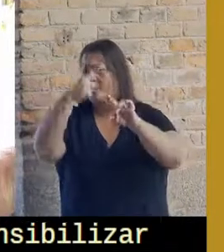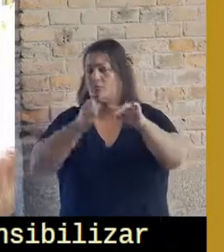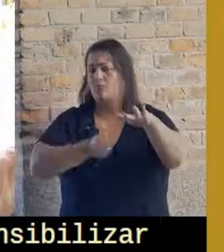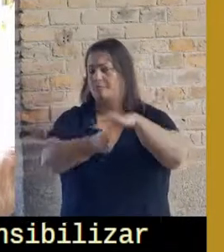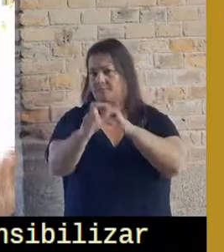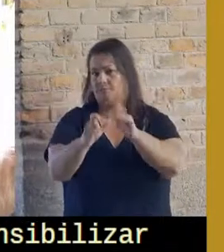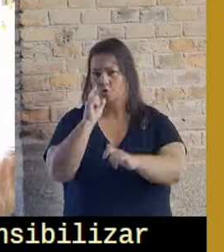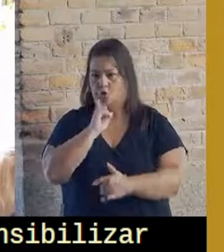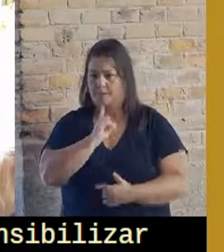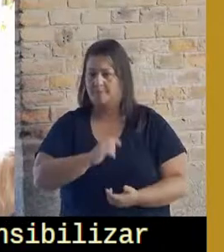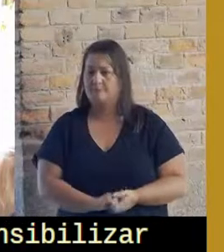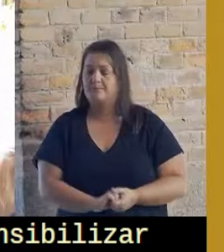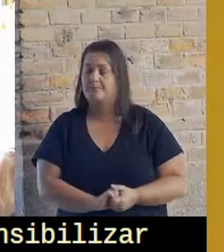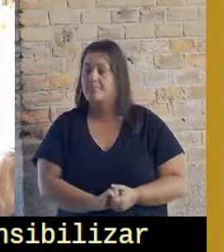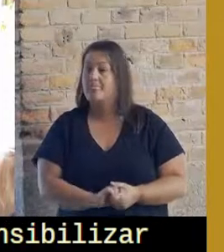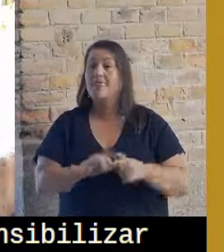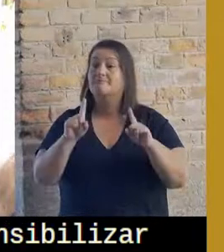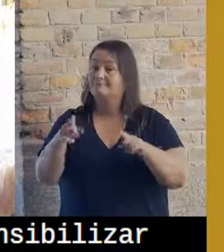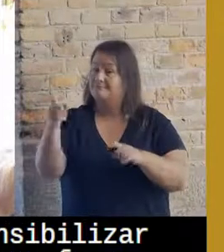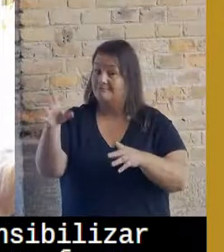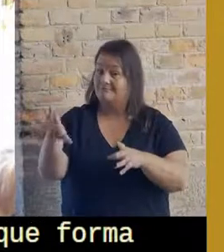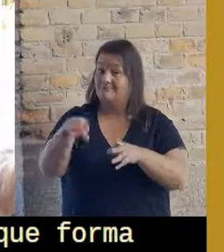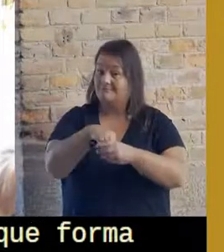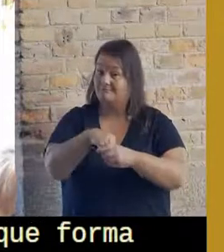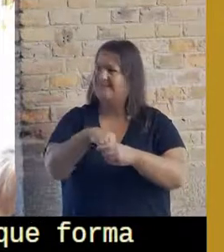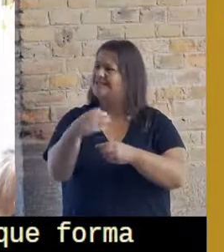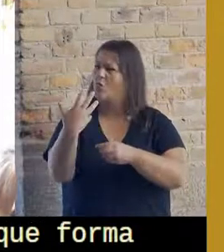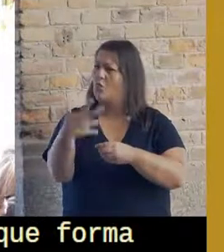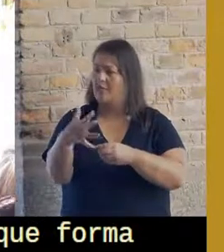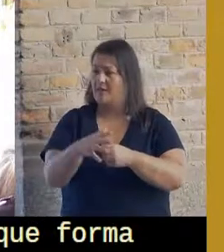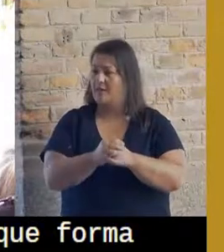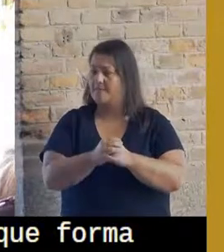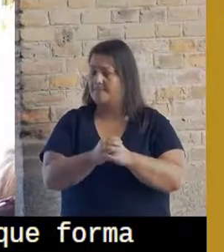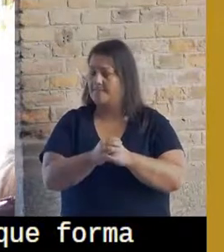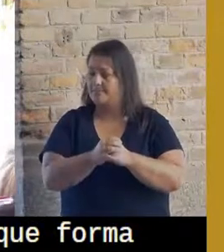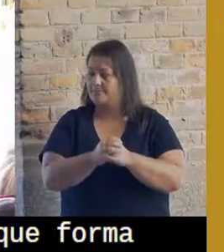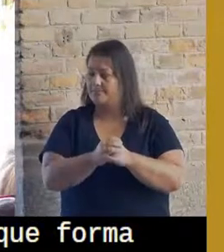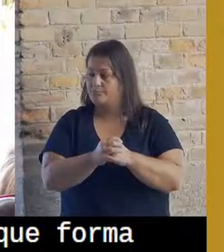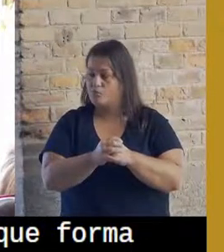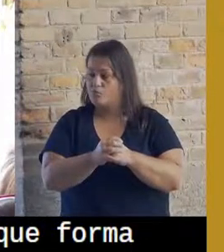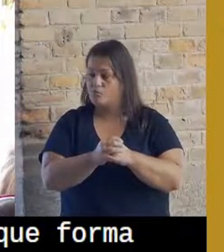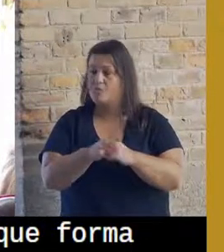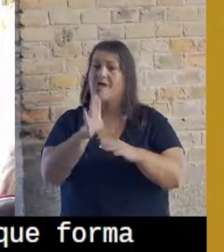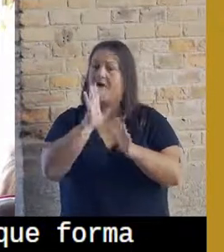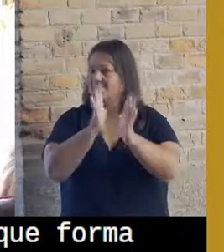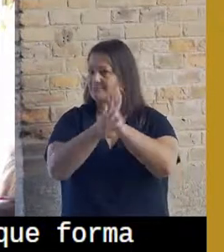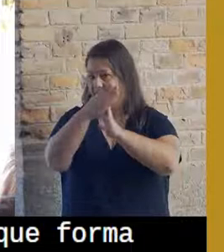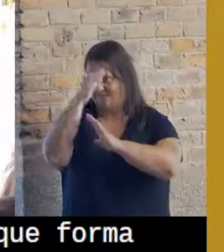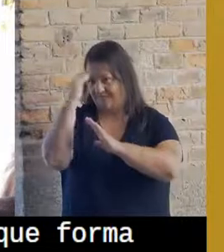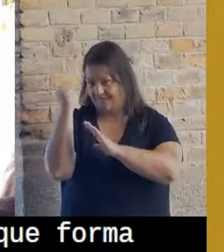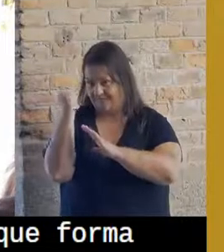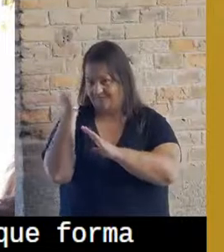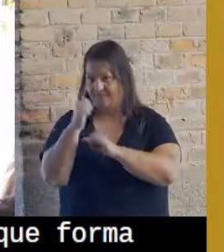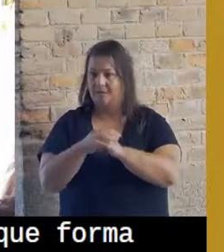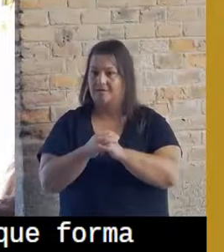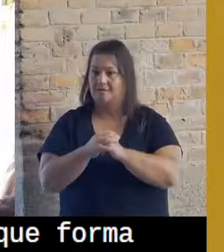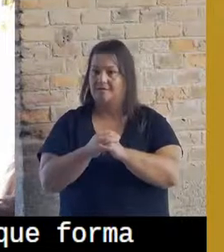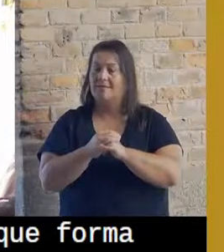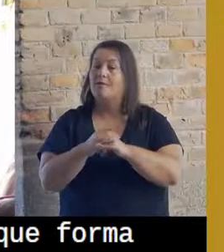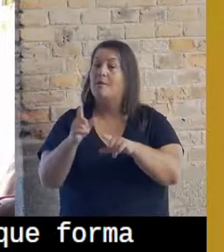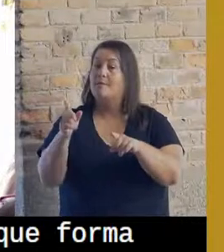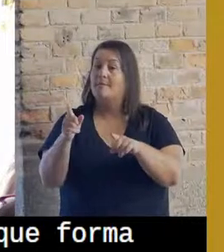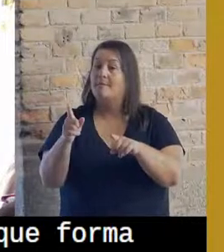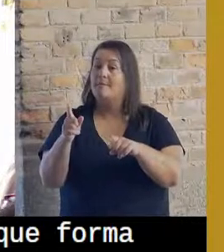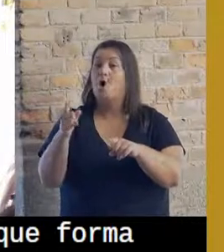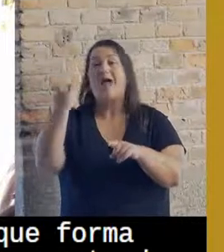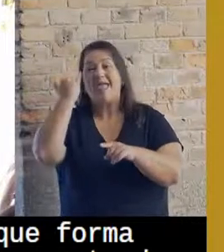personas sordas deciros que forma parte eh antes no lo he comentado pero eh Eva ha